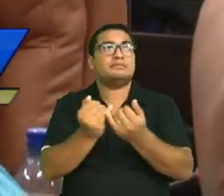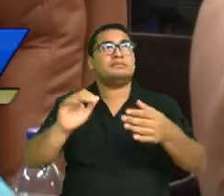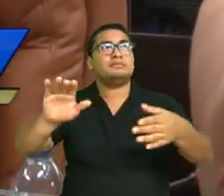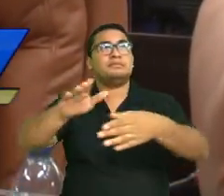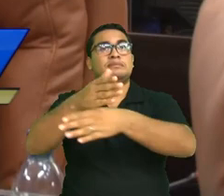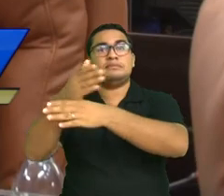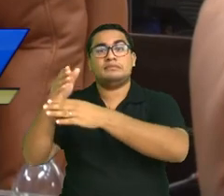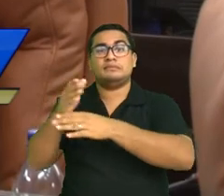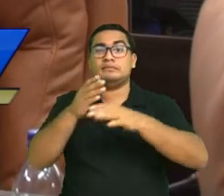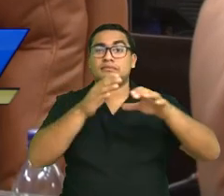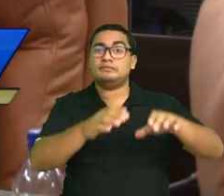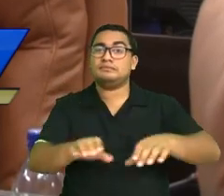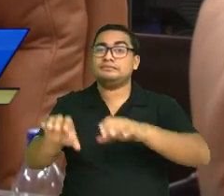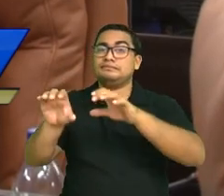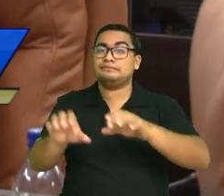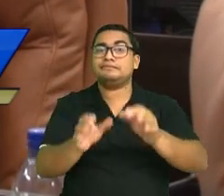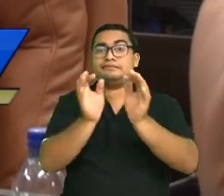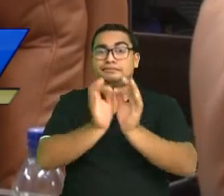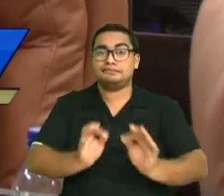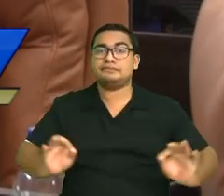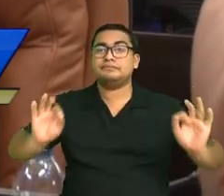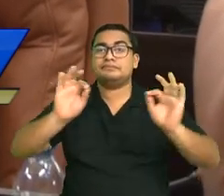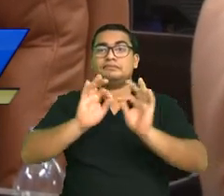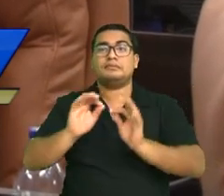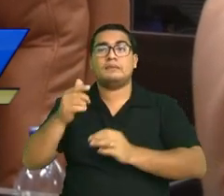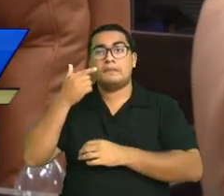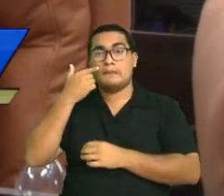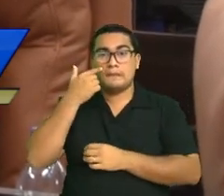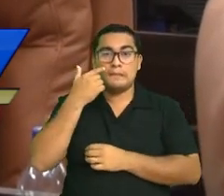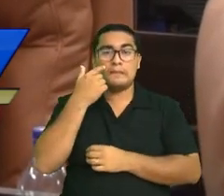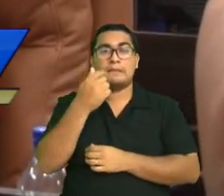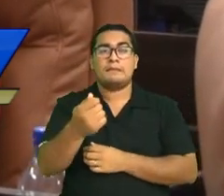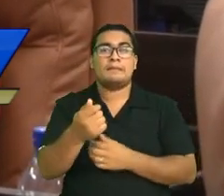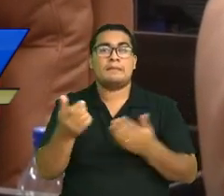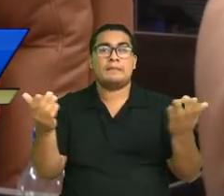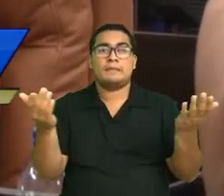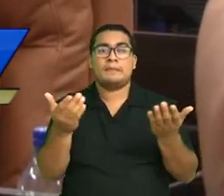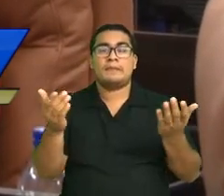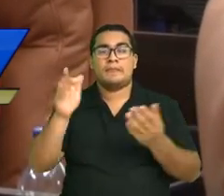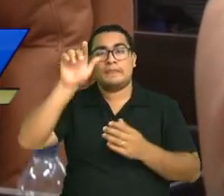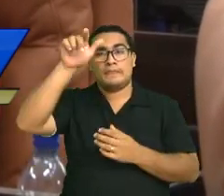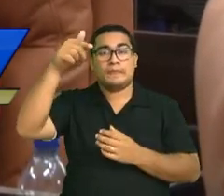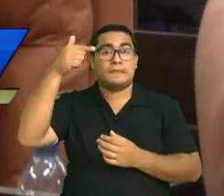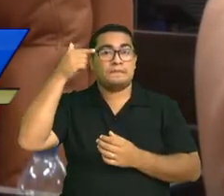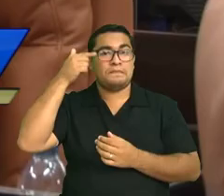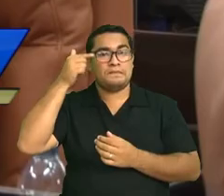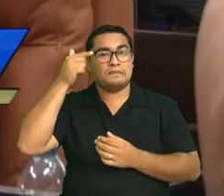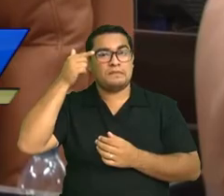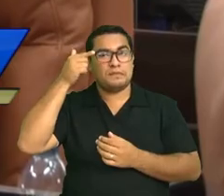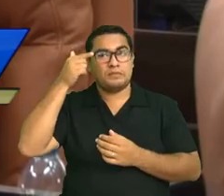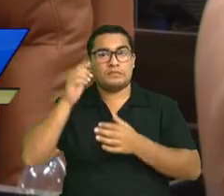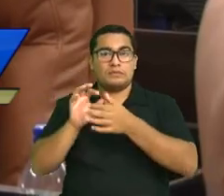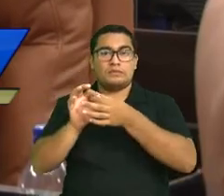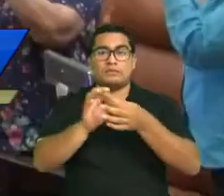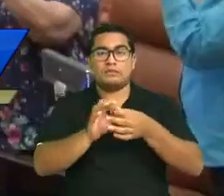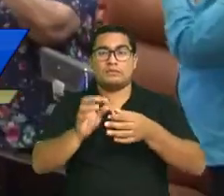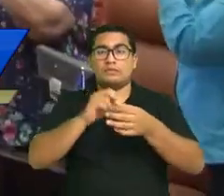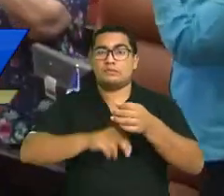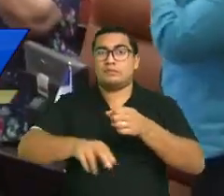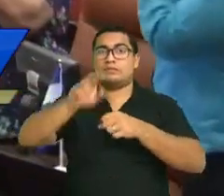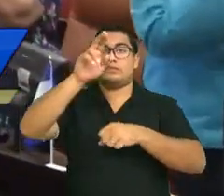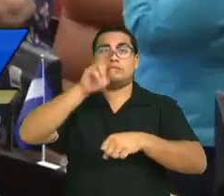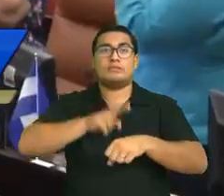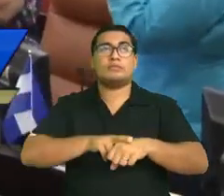es meritorio, el reconocimiento que nuestro gobierno de Reconciliación y Unidad Nacional hace, ¿verdad?